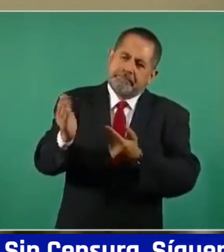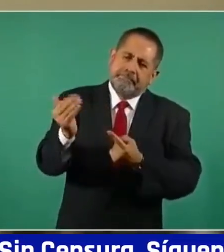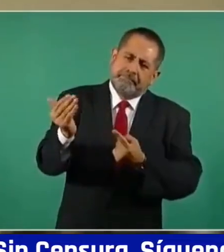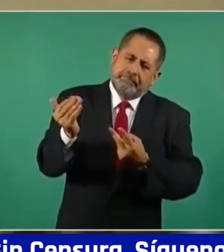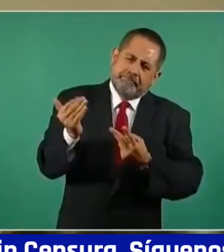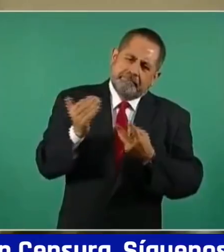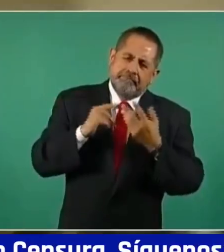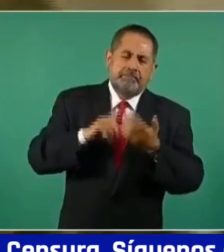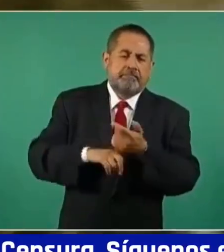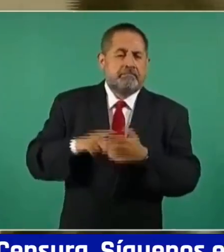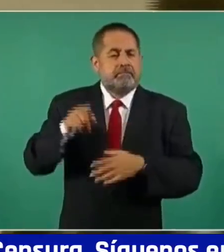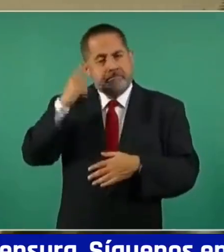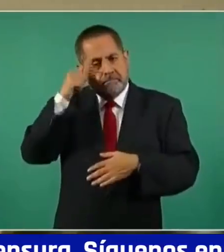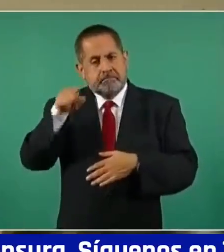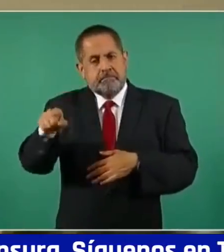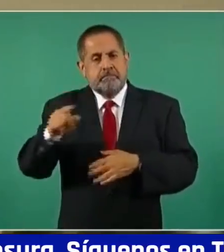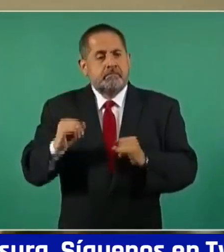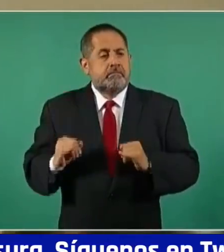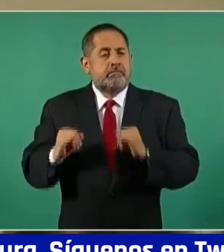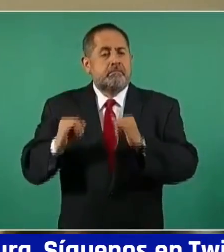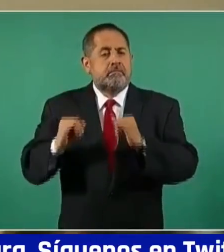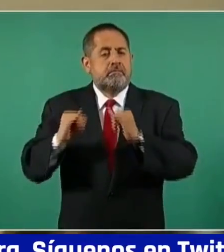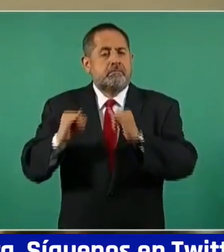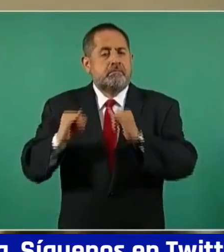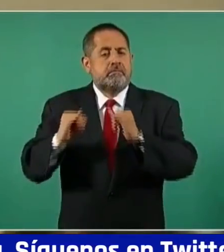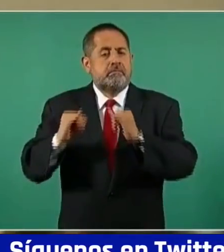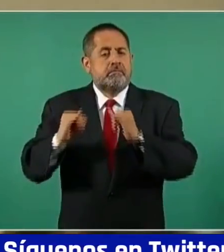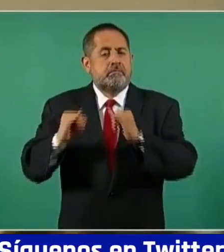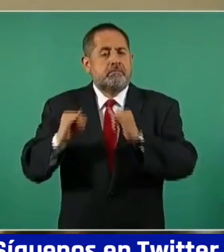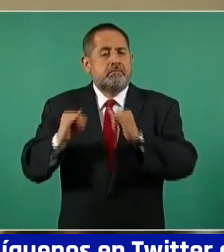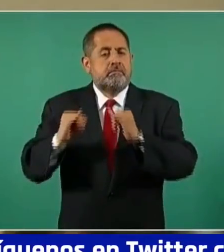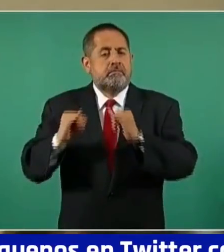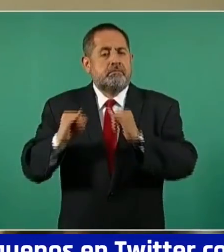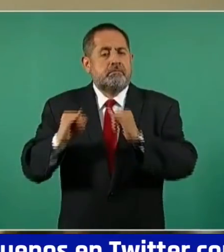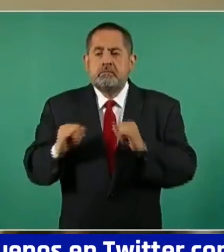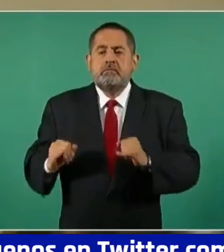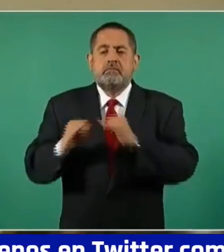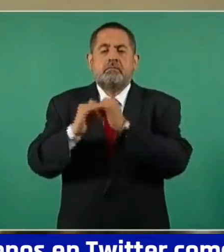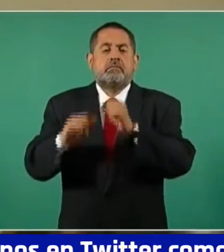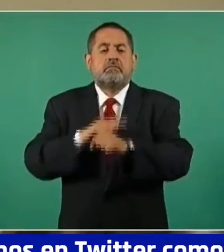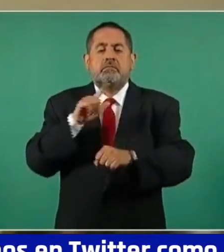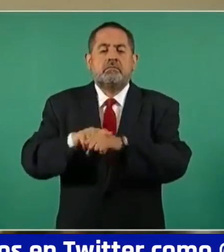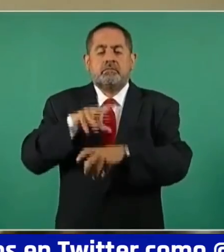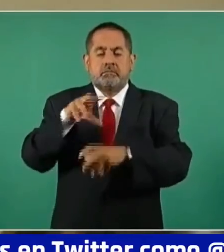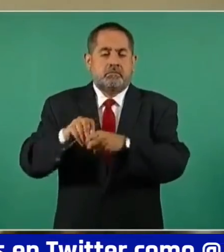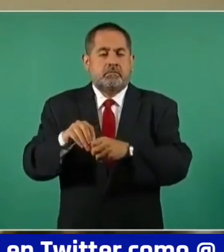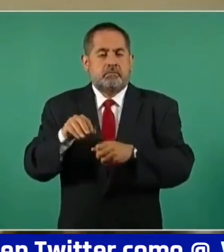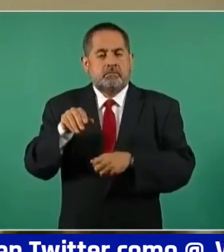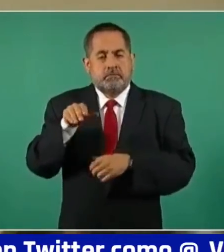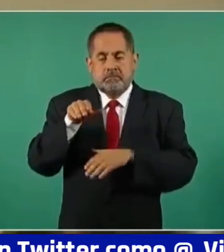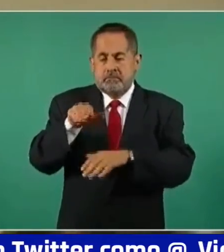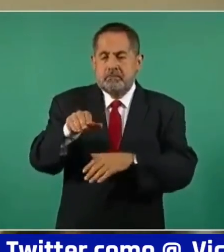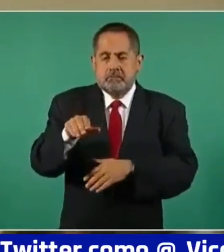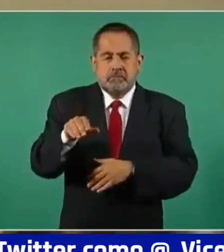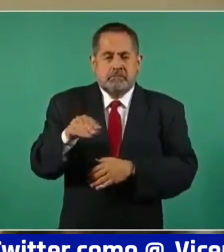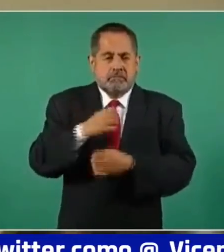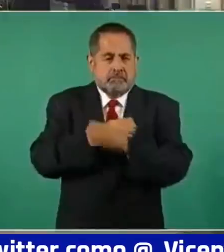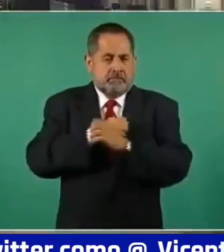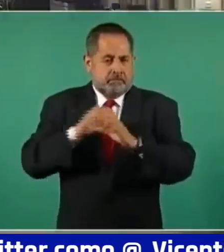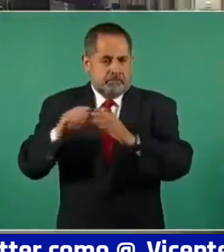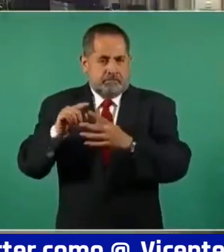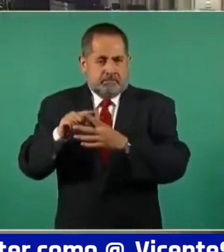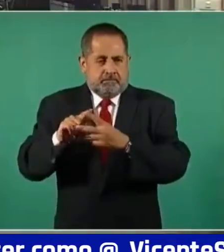al Instituto Mexicano de Tecnología del Agua y al Instituto Nacional de Infraestructura Física y Educativa